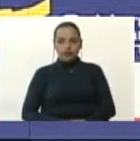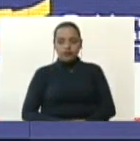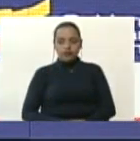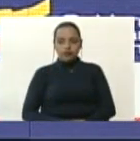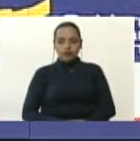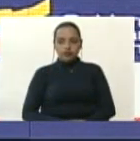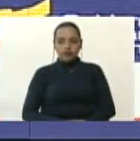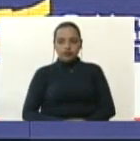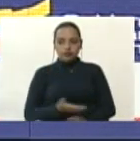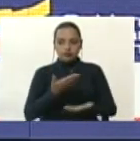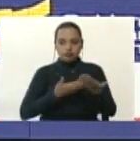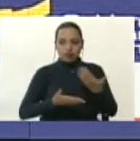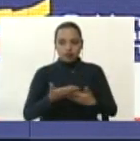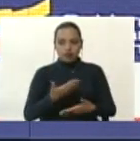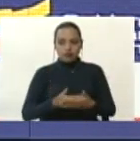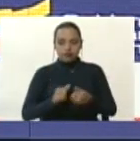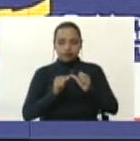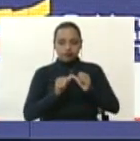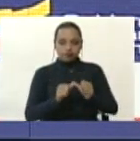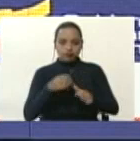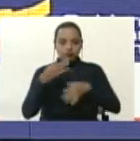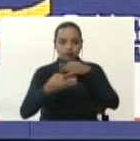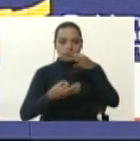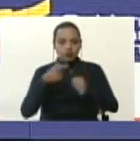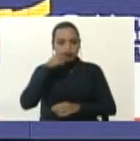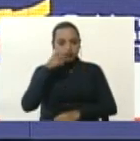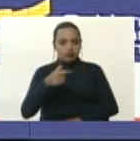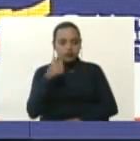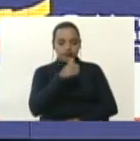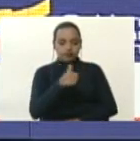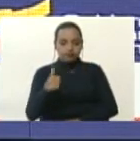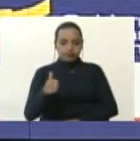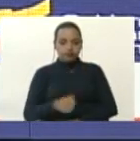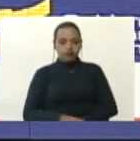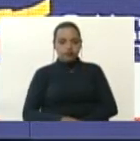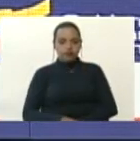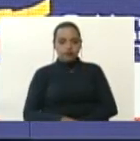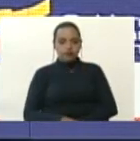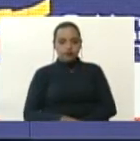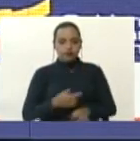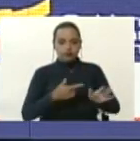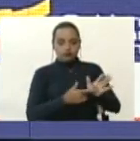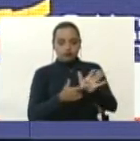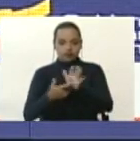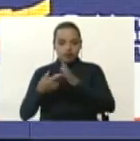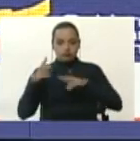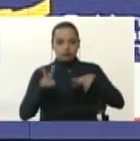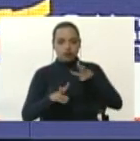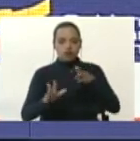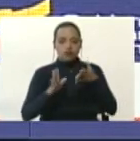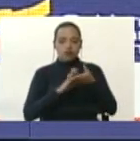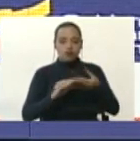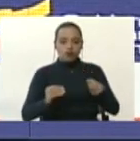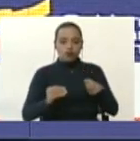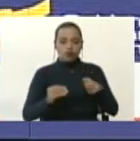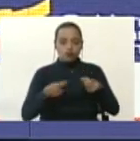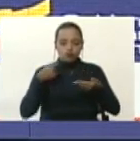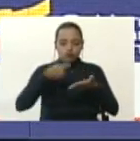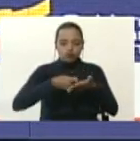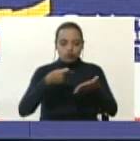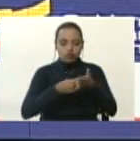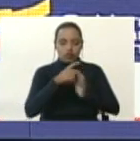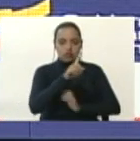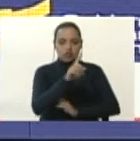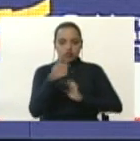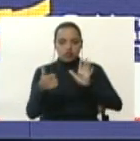compañeros, hay que explicárselo al pueblo en cada consultorio, un volante explicativo, mire todo lo que se ha invertido en 16